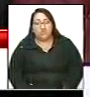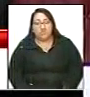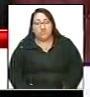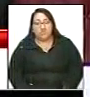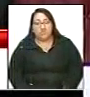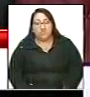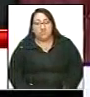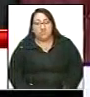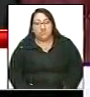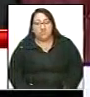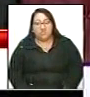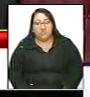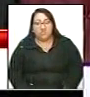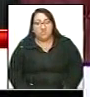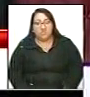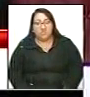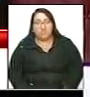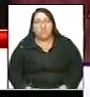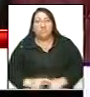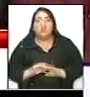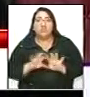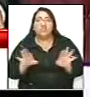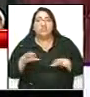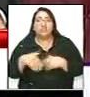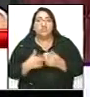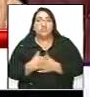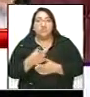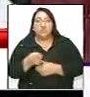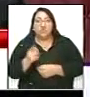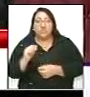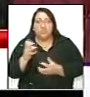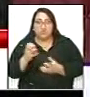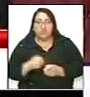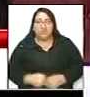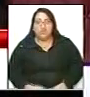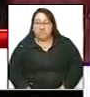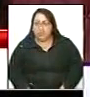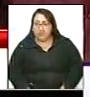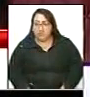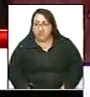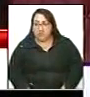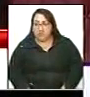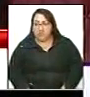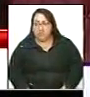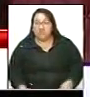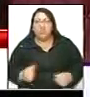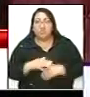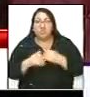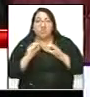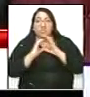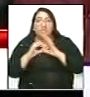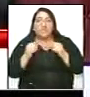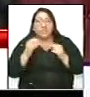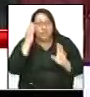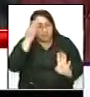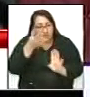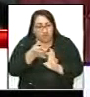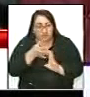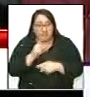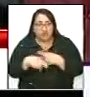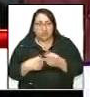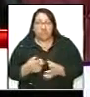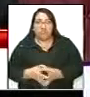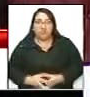¿No? Pero, más allá de eso, ¿no? Sí quería, creo que gran parte de las discusiones han estado centradas en lo